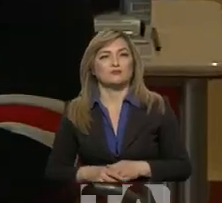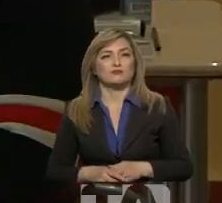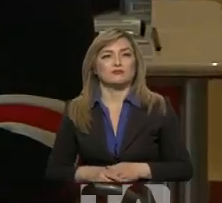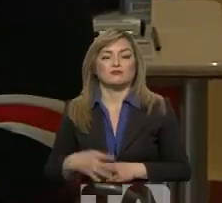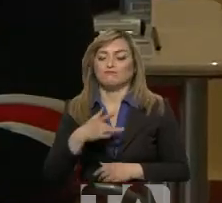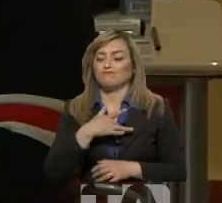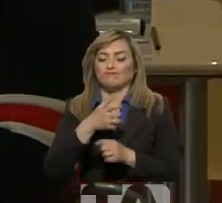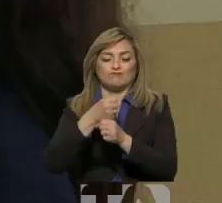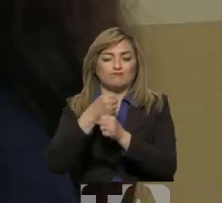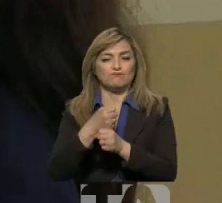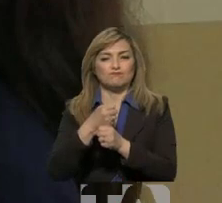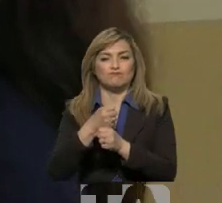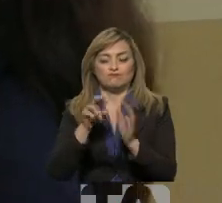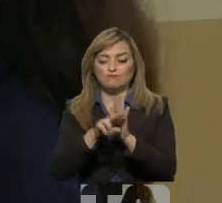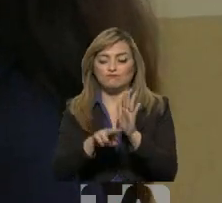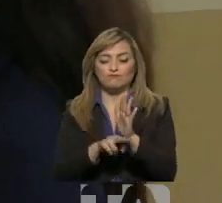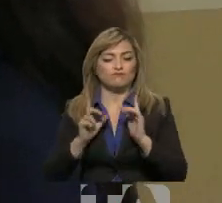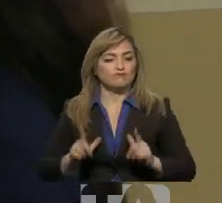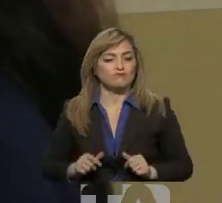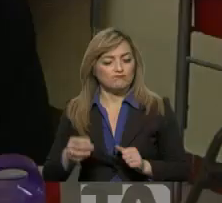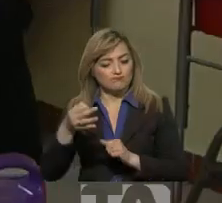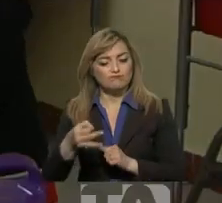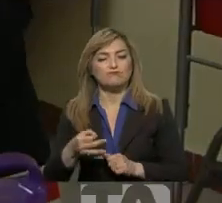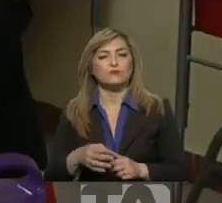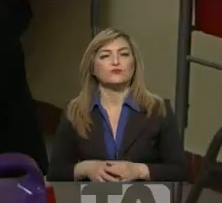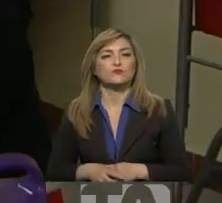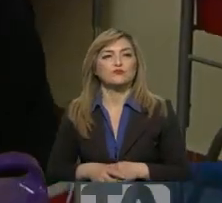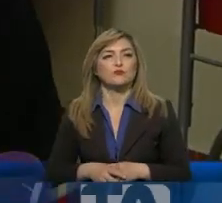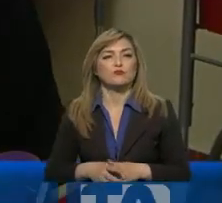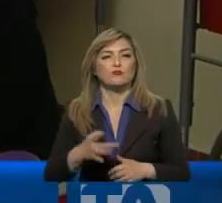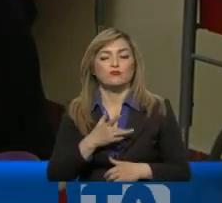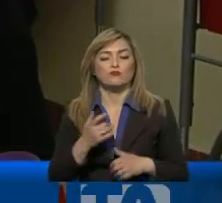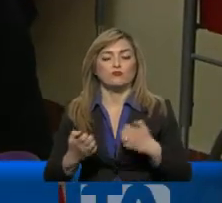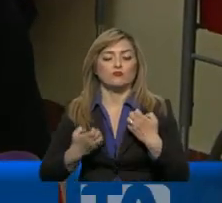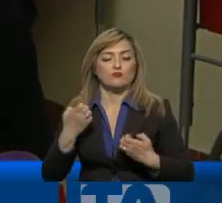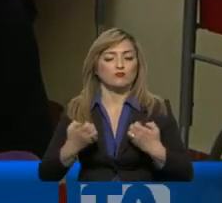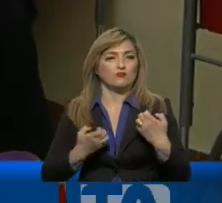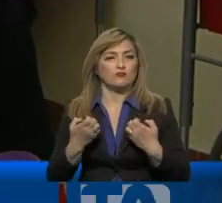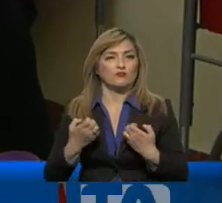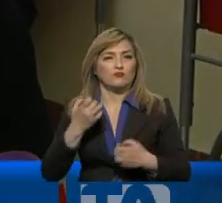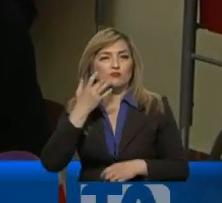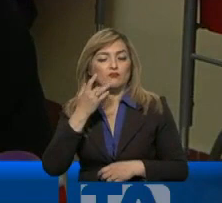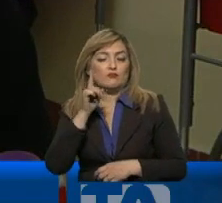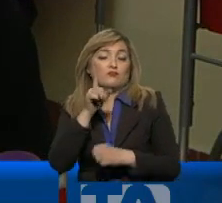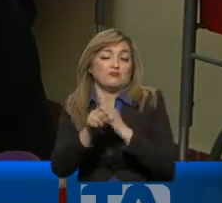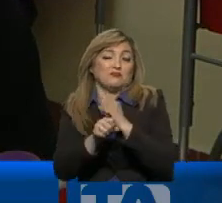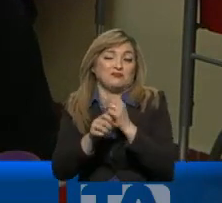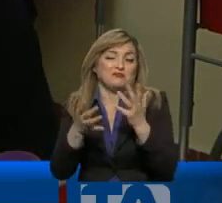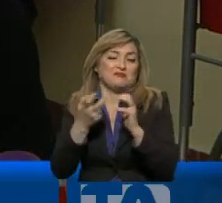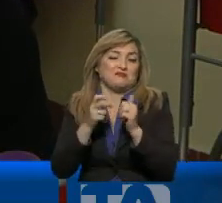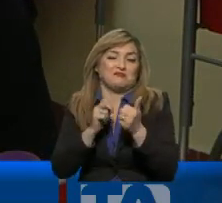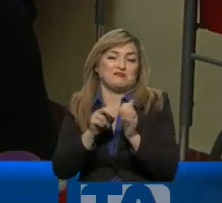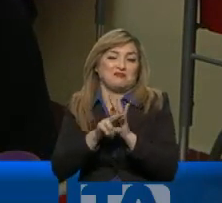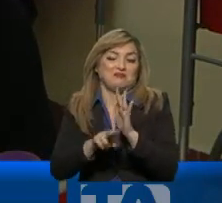sienten seguros porque ven que los protocolos se cumplen a cabalidad. Es muy emocionante, un poco extraño, ya que hace un año no había ninguno de